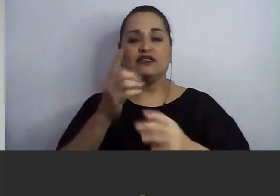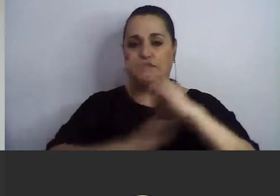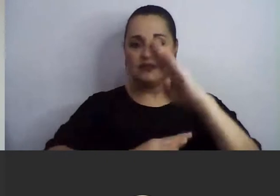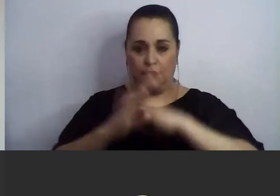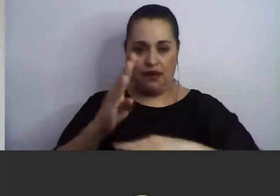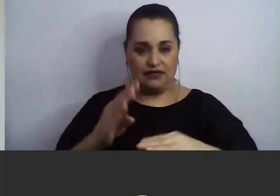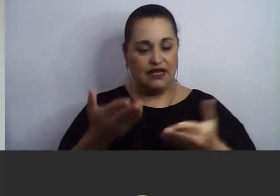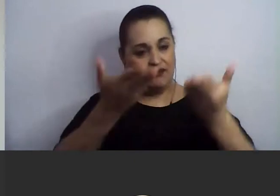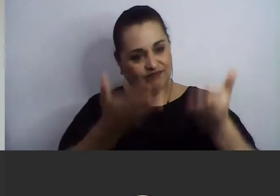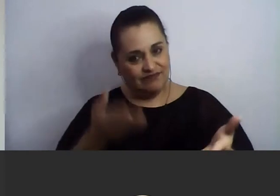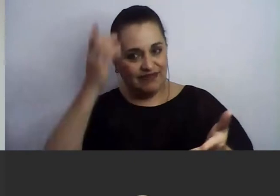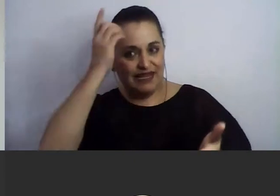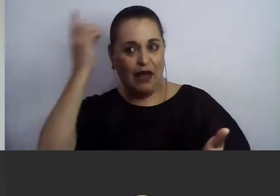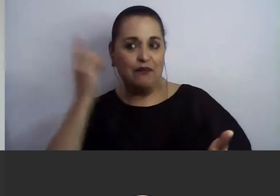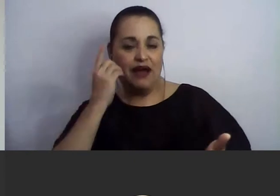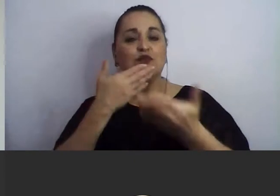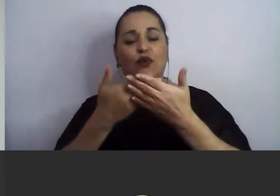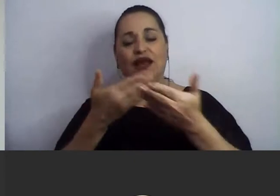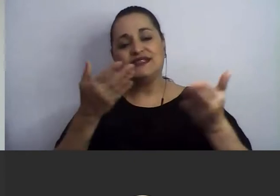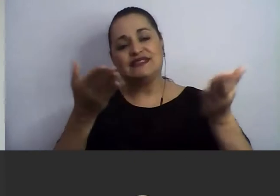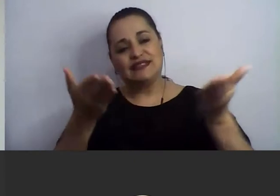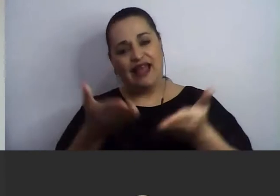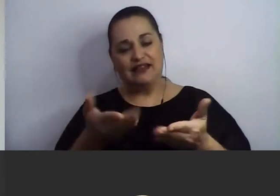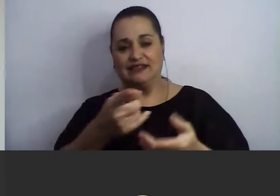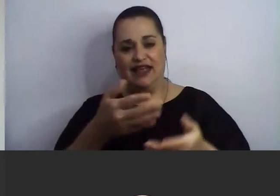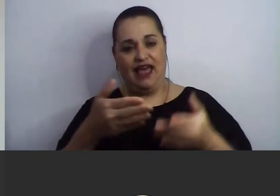Doña Damari, muy buenas tardes y adelante por favor.